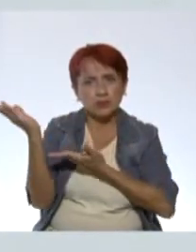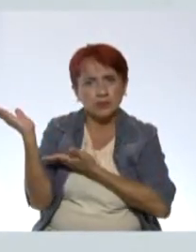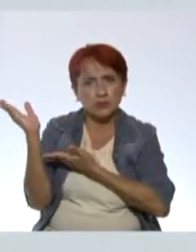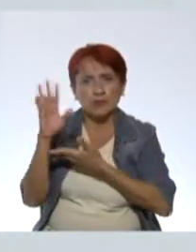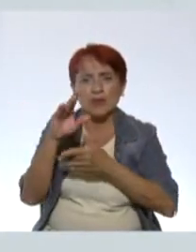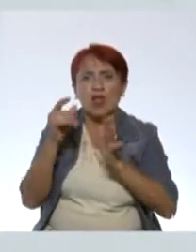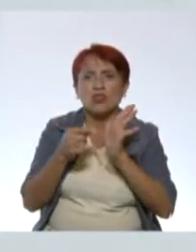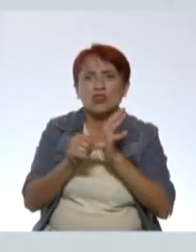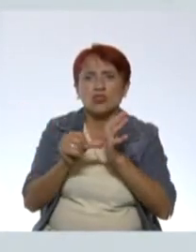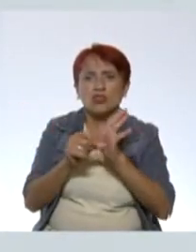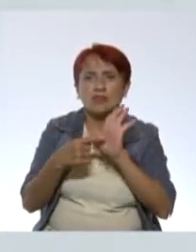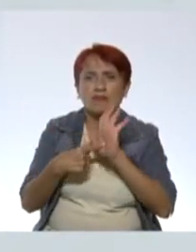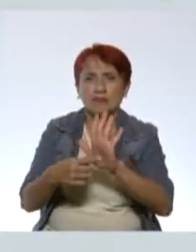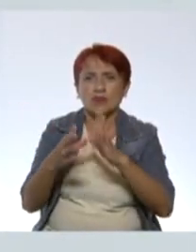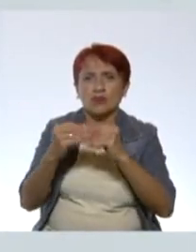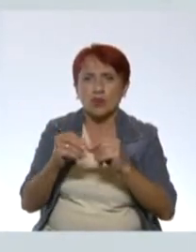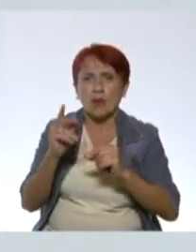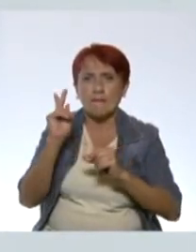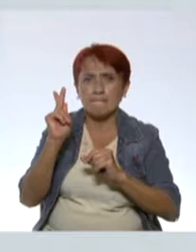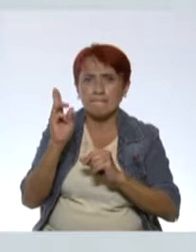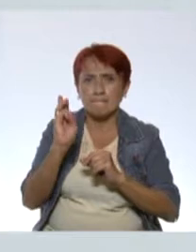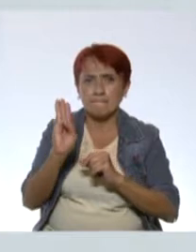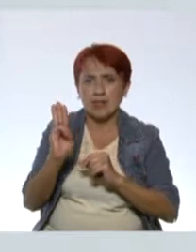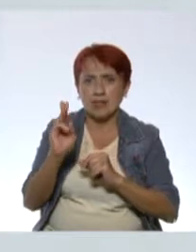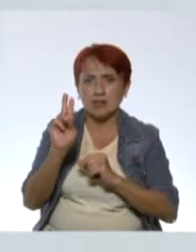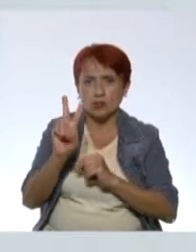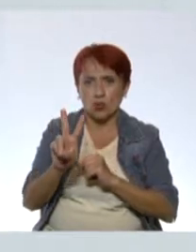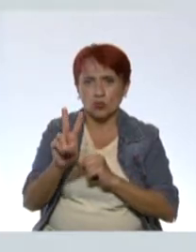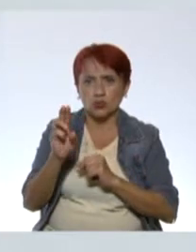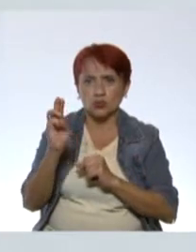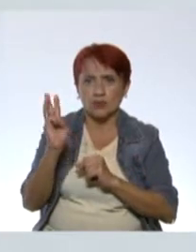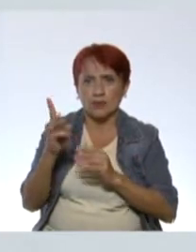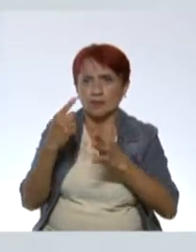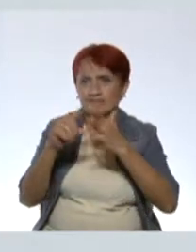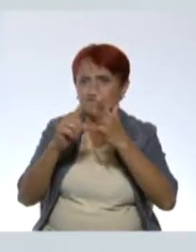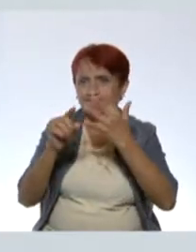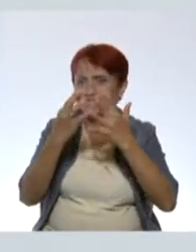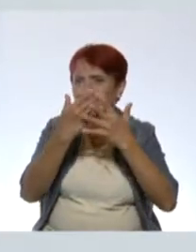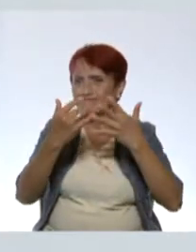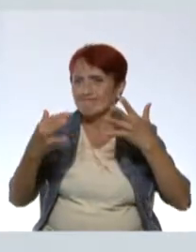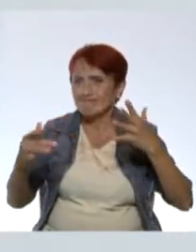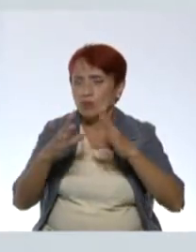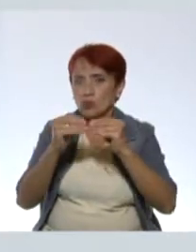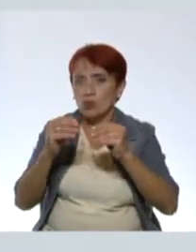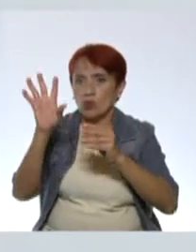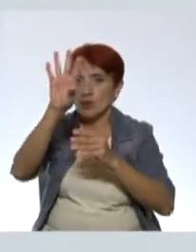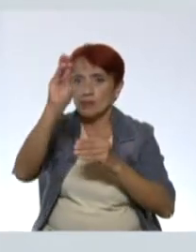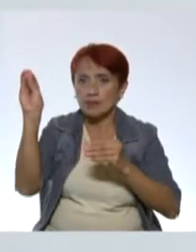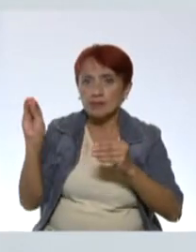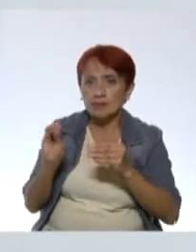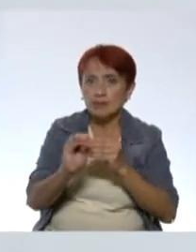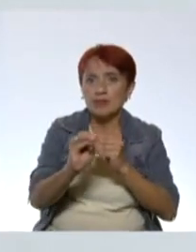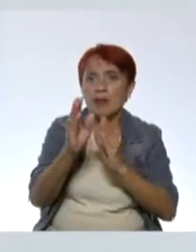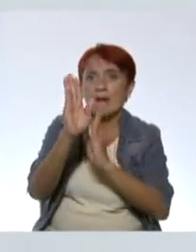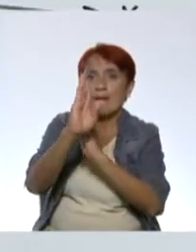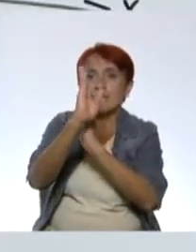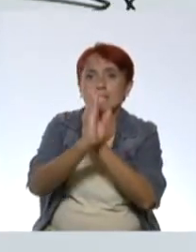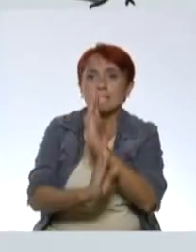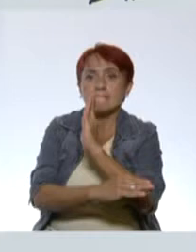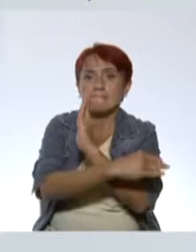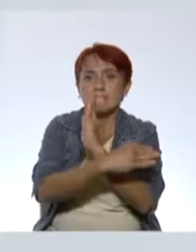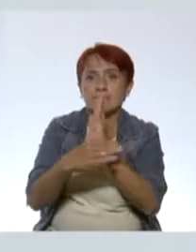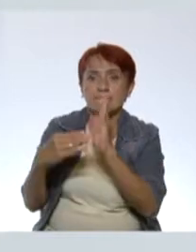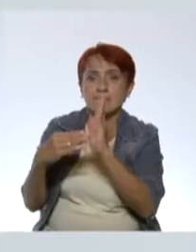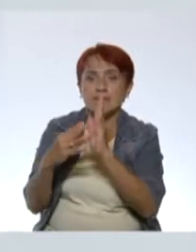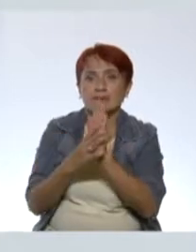2, 4, punto 3, 2, 0, 2 y punto 4, 1, 0. Cuando lo llevamos al plano, vamos al primer punto que